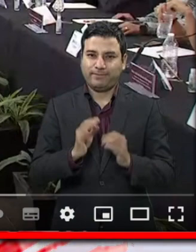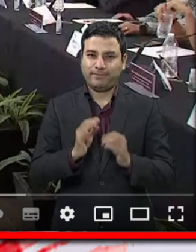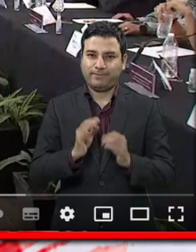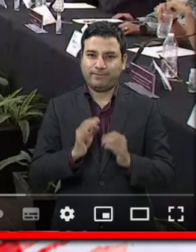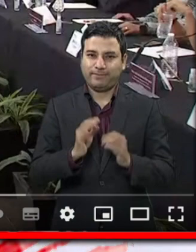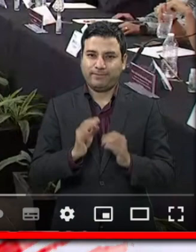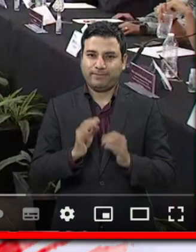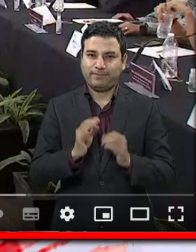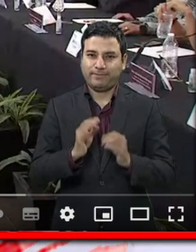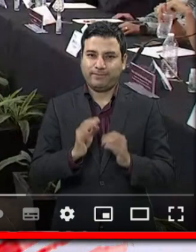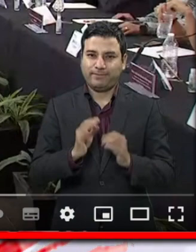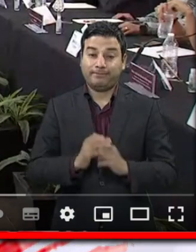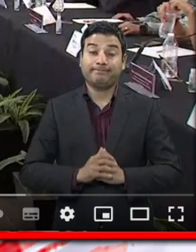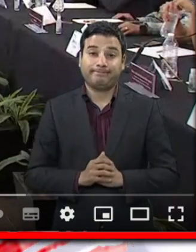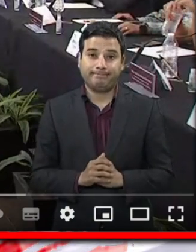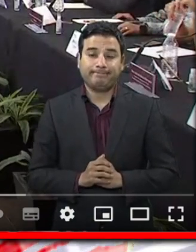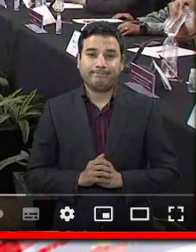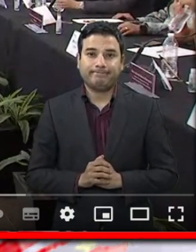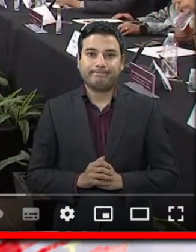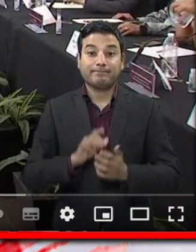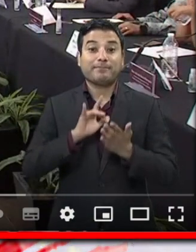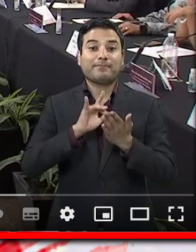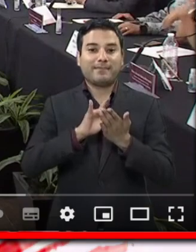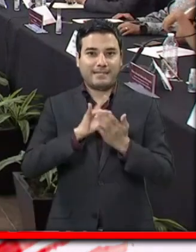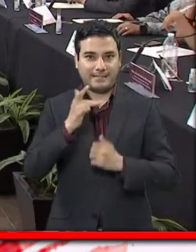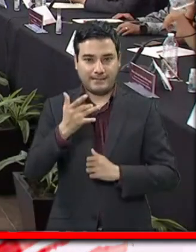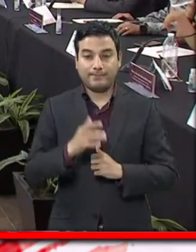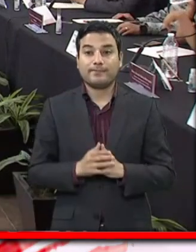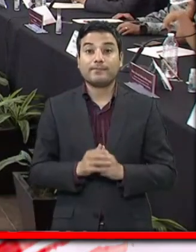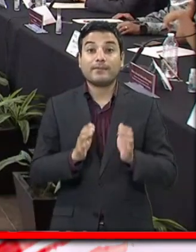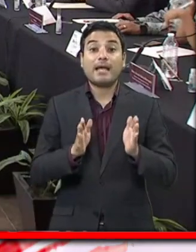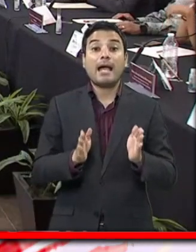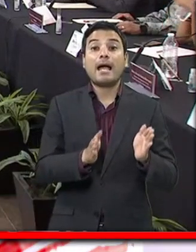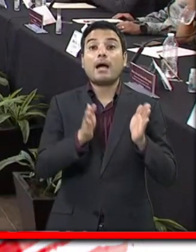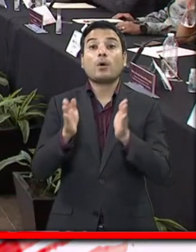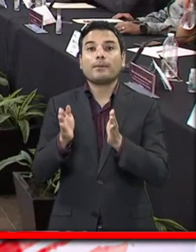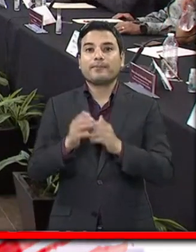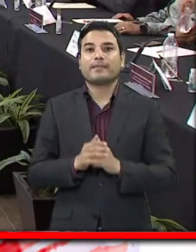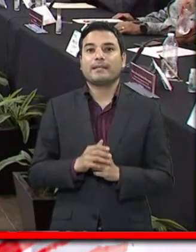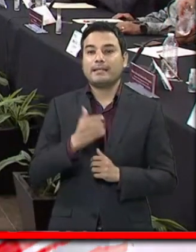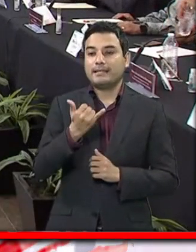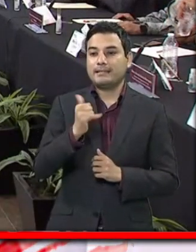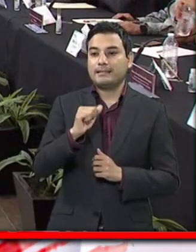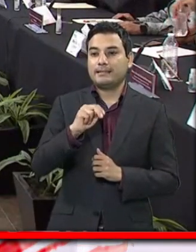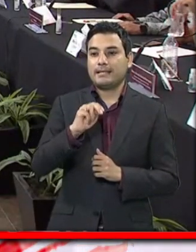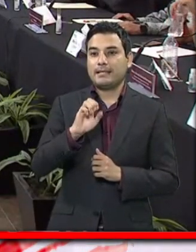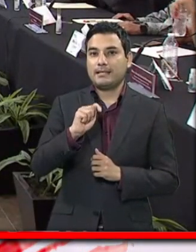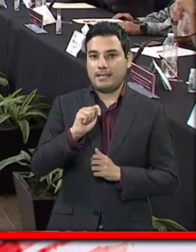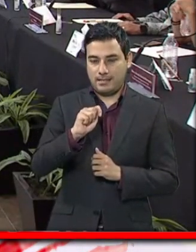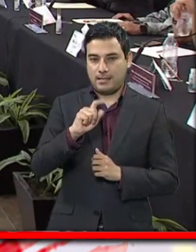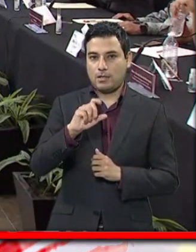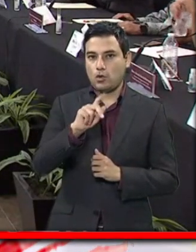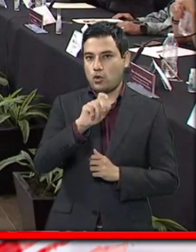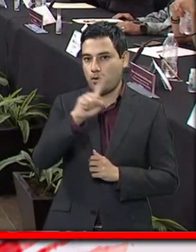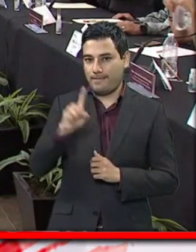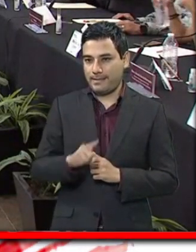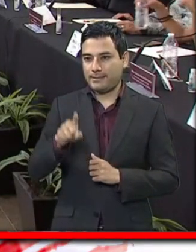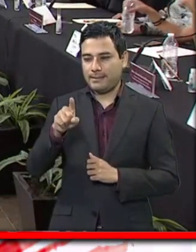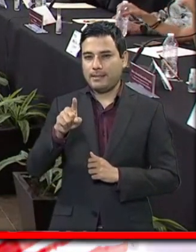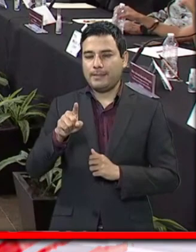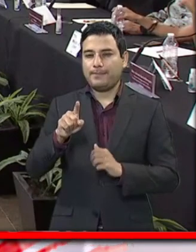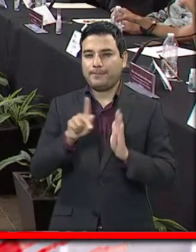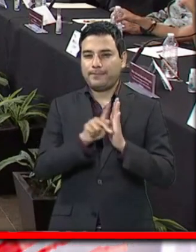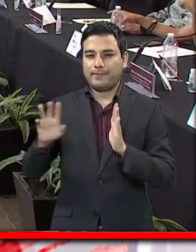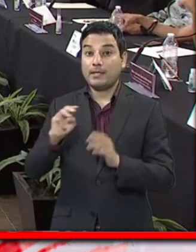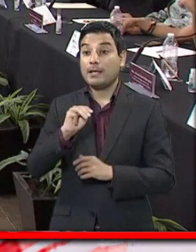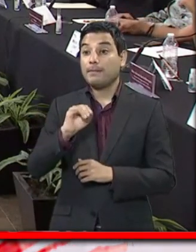reportera chayotera Gracias vamos ahora el uso de la voz a Janet López Ponce de Milenio les pediría por